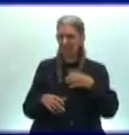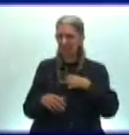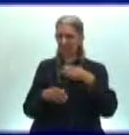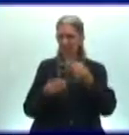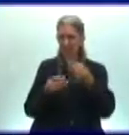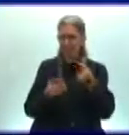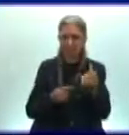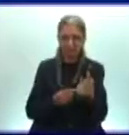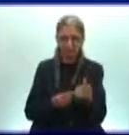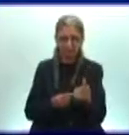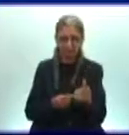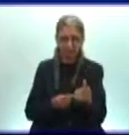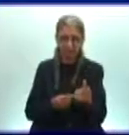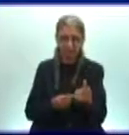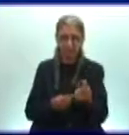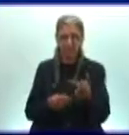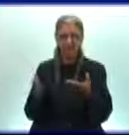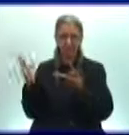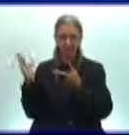1?